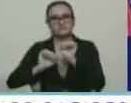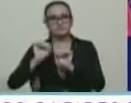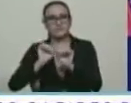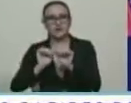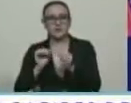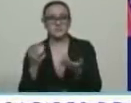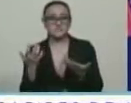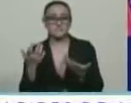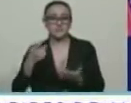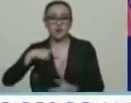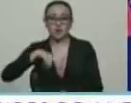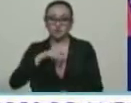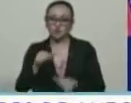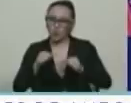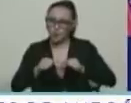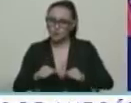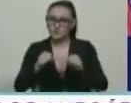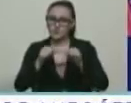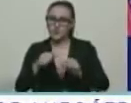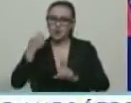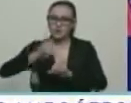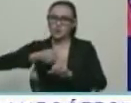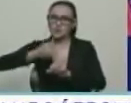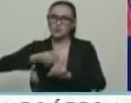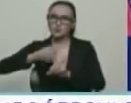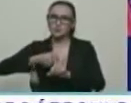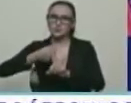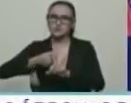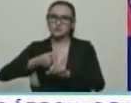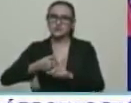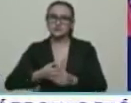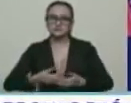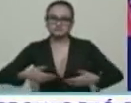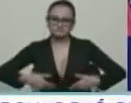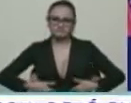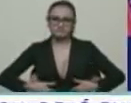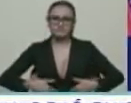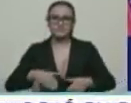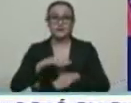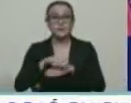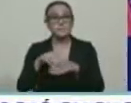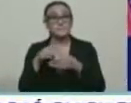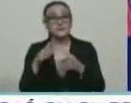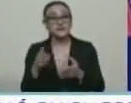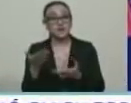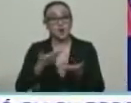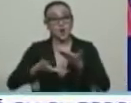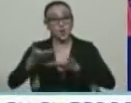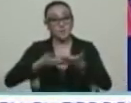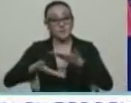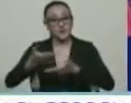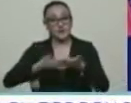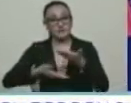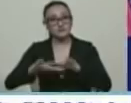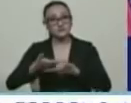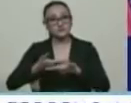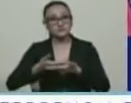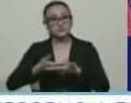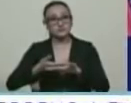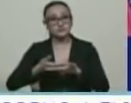pero nosotros continuamos con nuestra lucha. Nuestro Ministerio de Comercio y